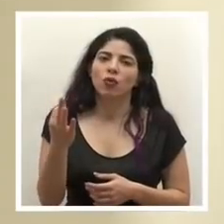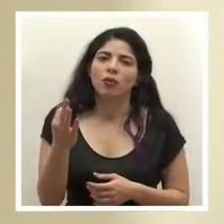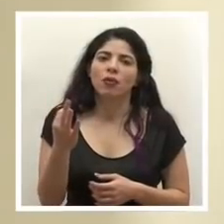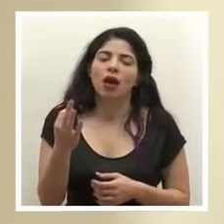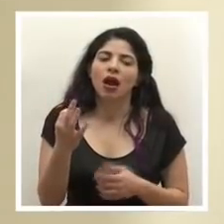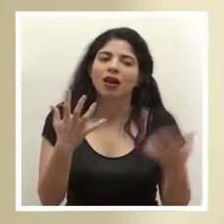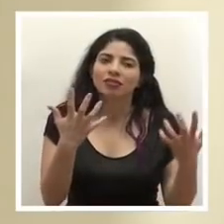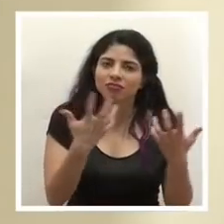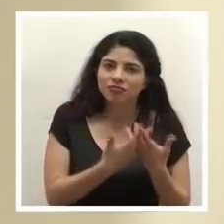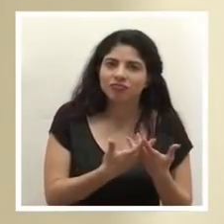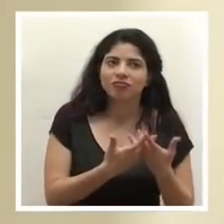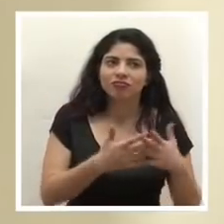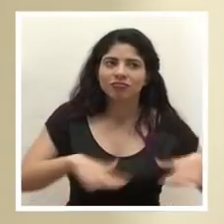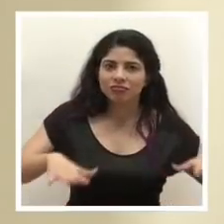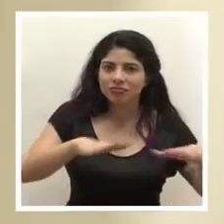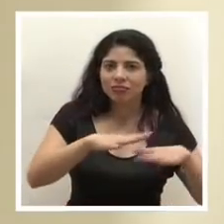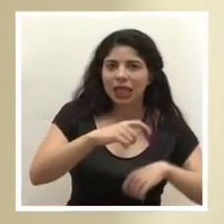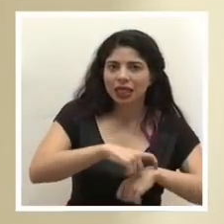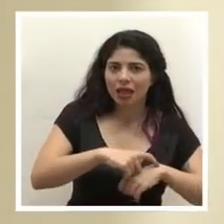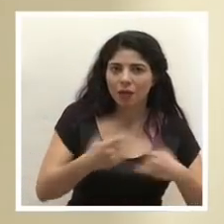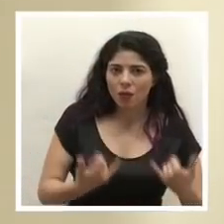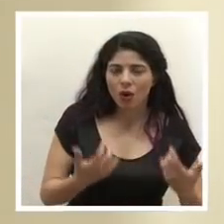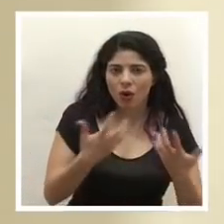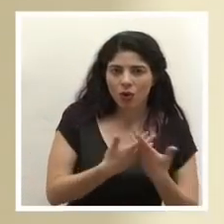sea acorde a los tiempos que estamos viviendo.